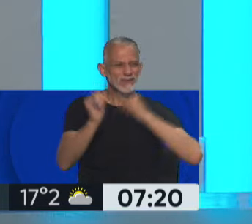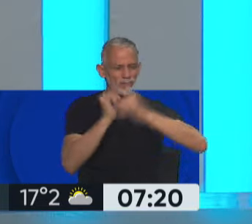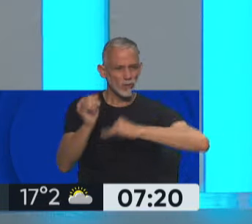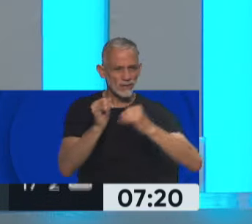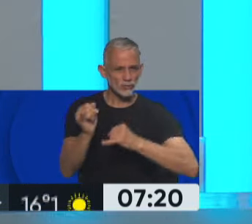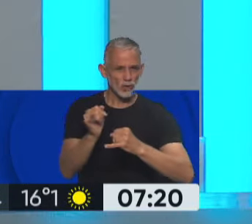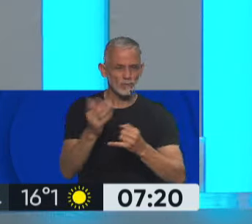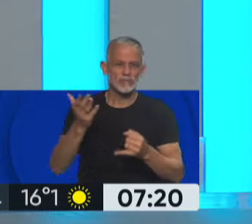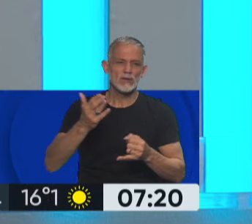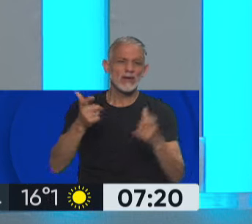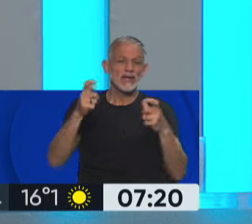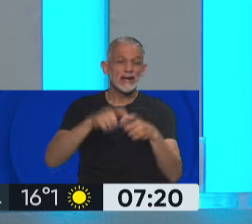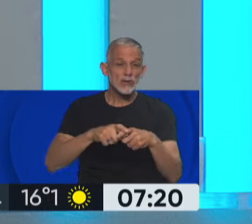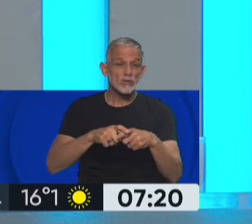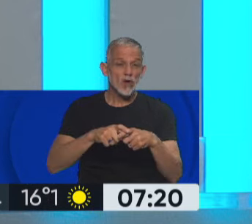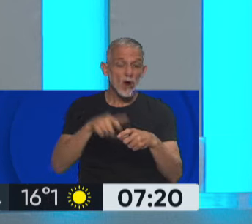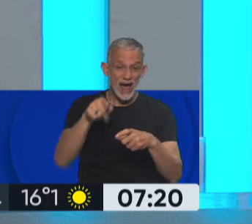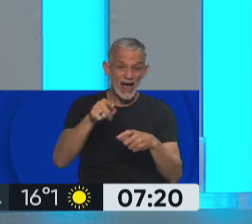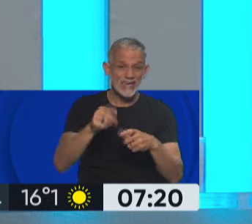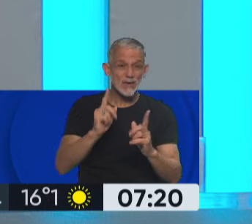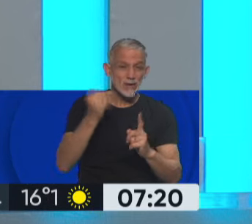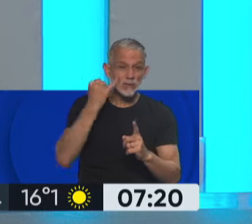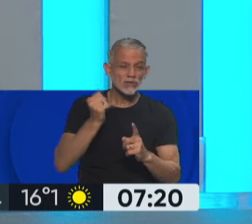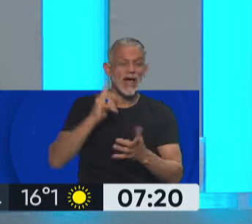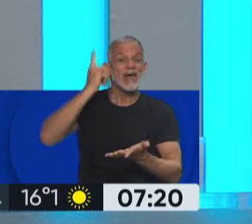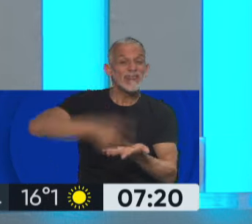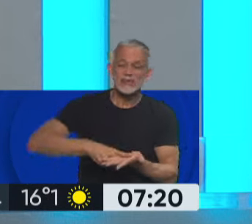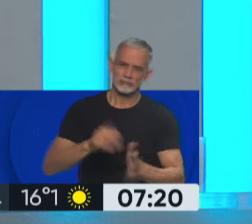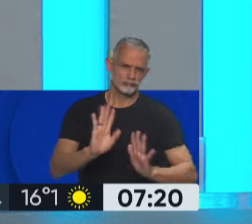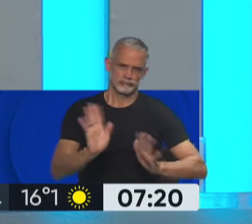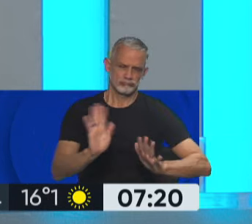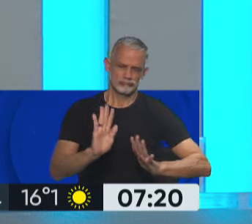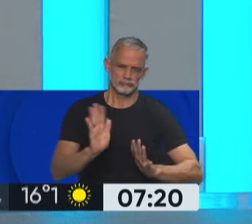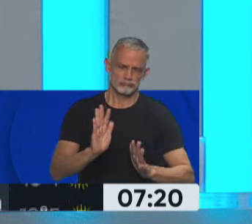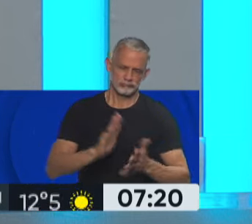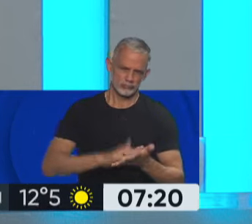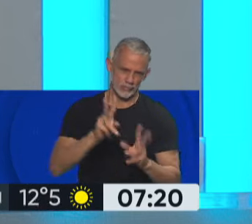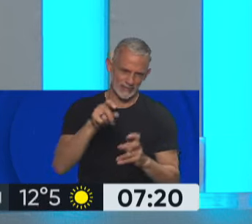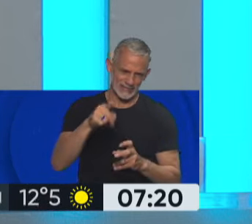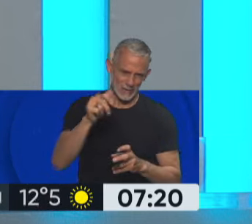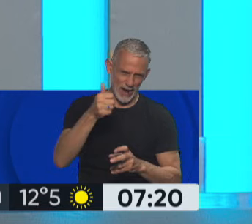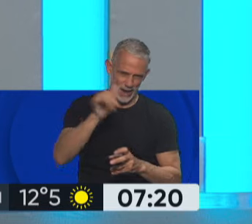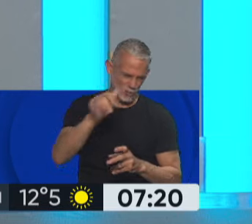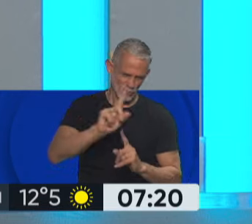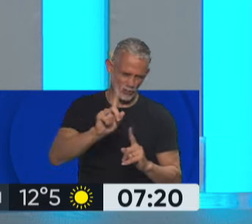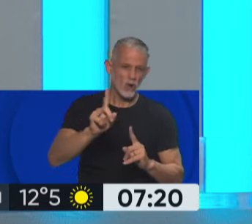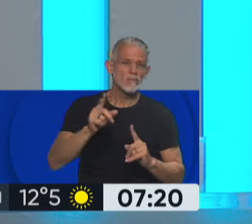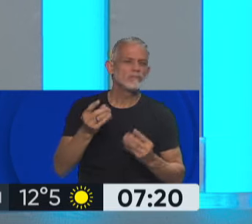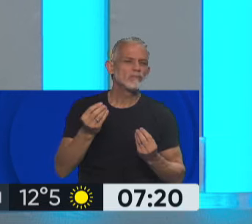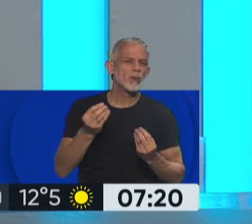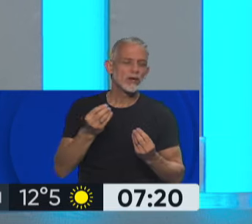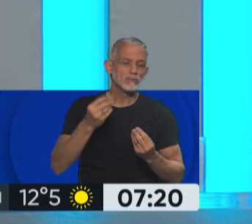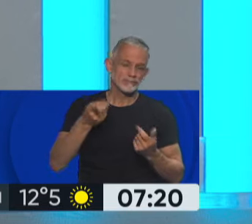definitiva no va a ser una reunión en la cual se va repetimos ad dictaminar el tema aerolíneas Por qué Porque la